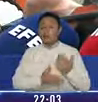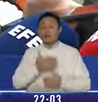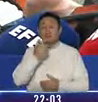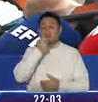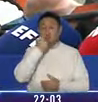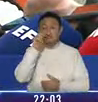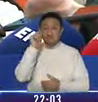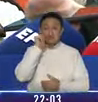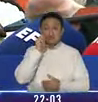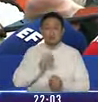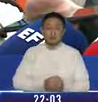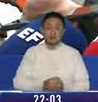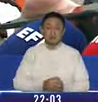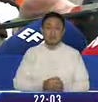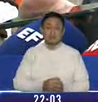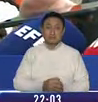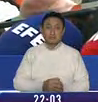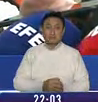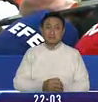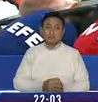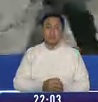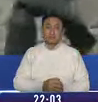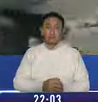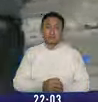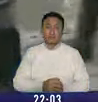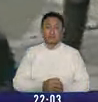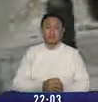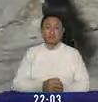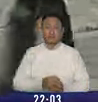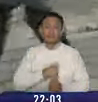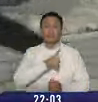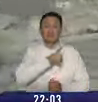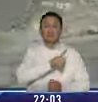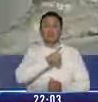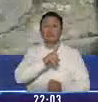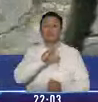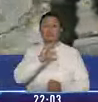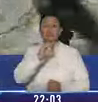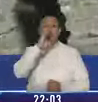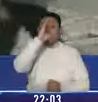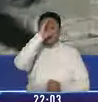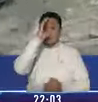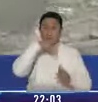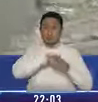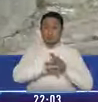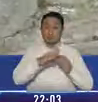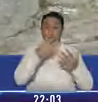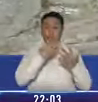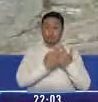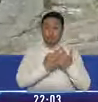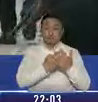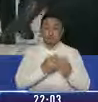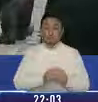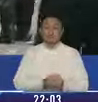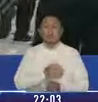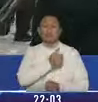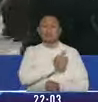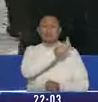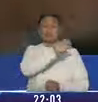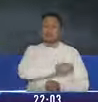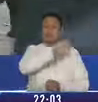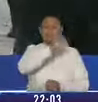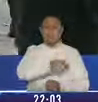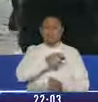ser por alguna venganza tal vez. 110 efectivos policiales ingresaron a la cárcel. Los mismos reos de ese